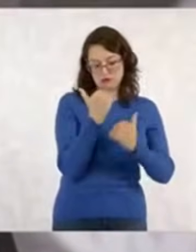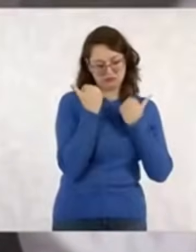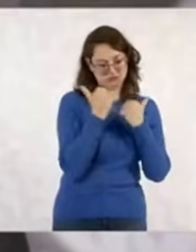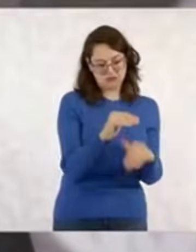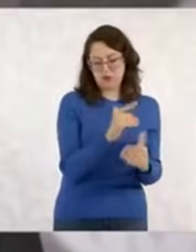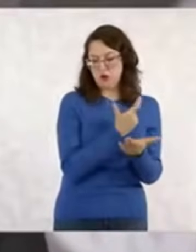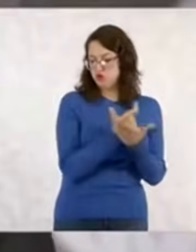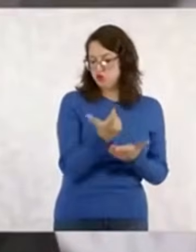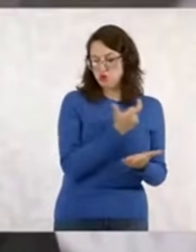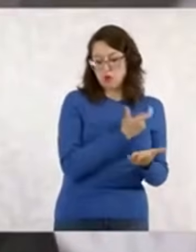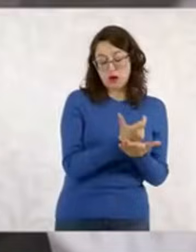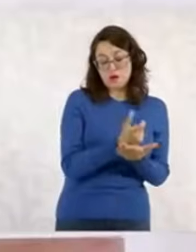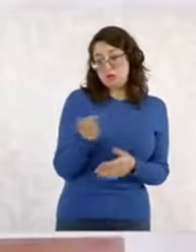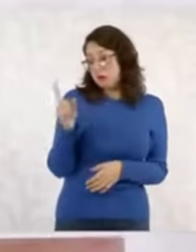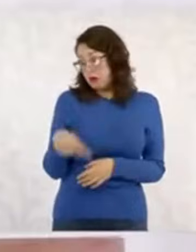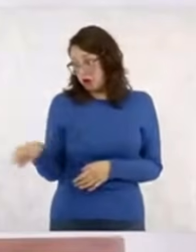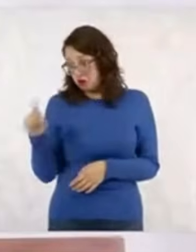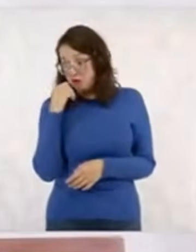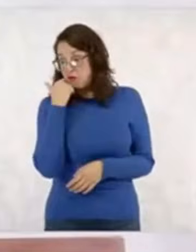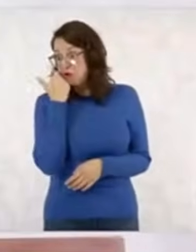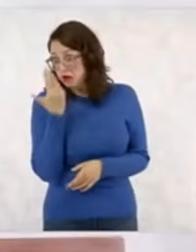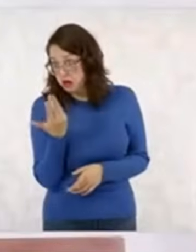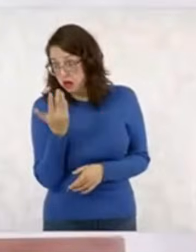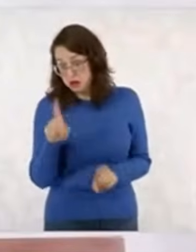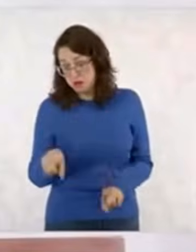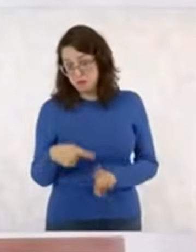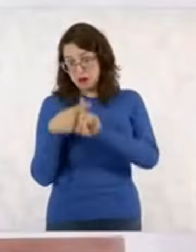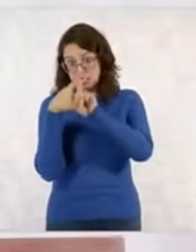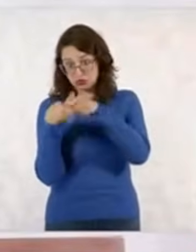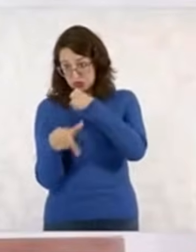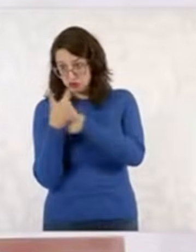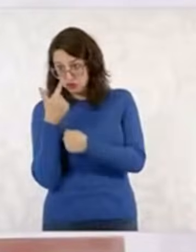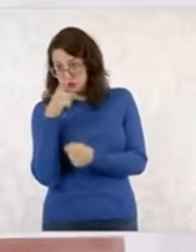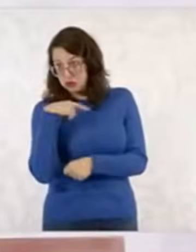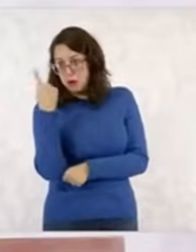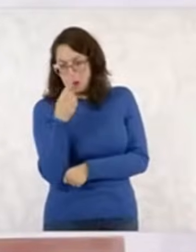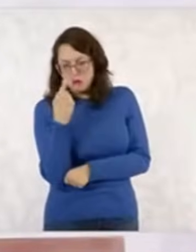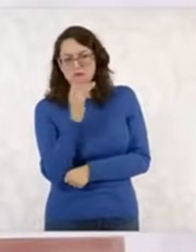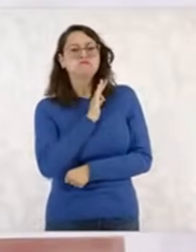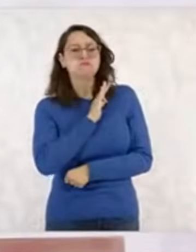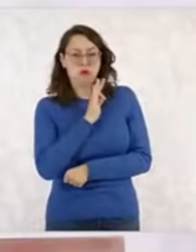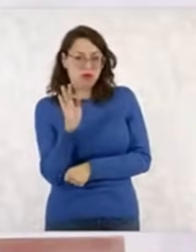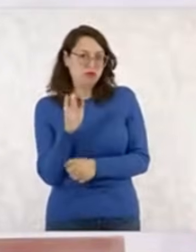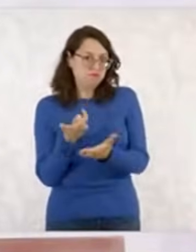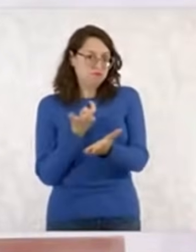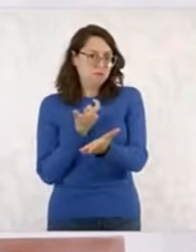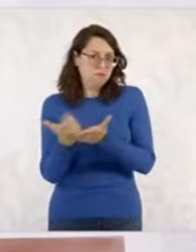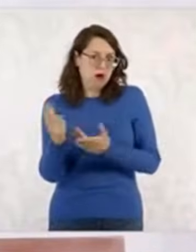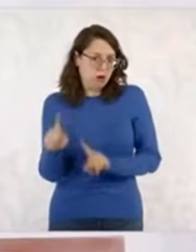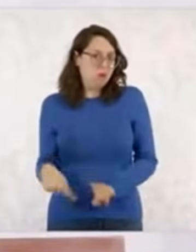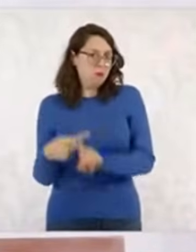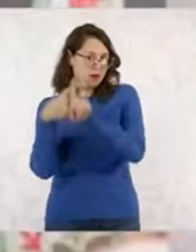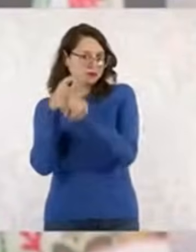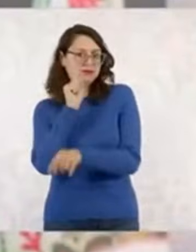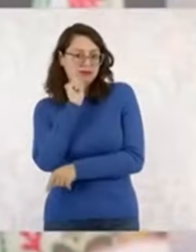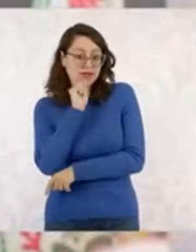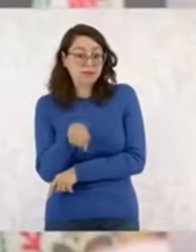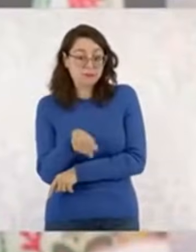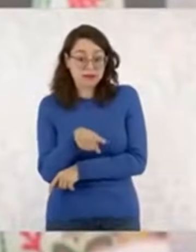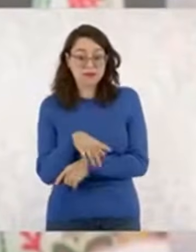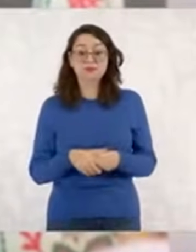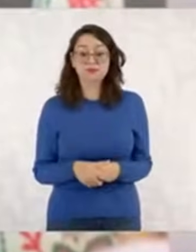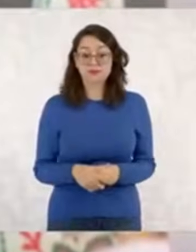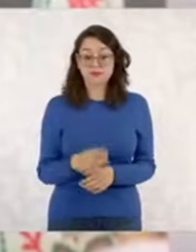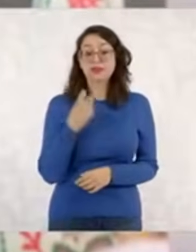trabajadores, las cuales además se deben de pagar al doble del salario establecido por las horas ordinarias. Estas horas